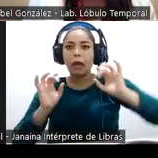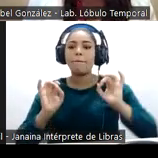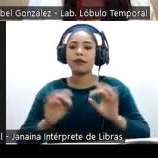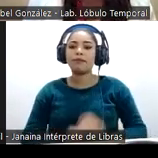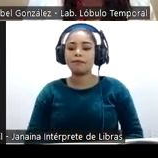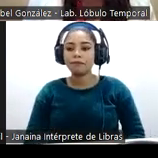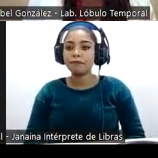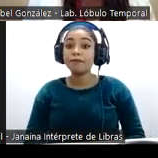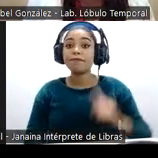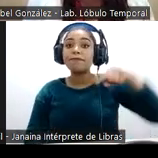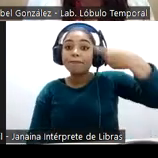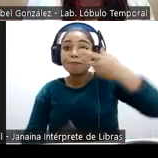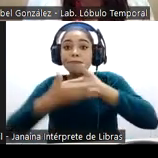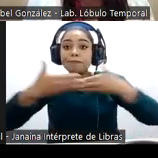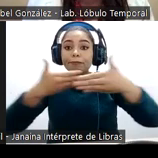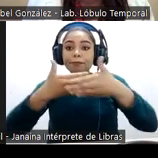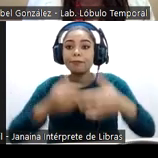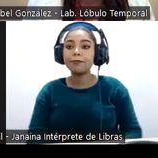siguiente.